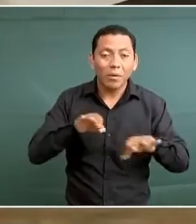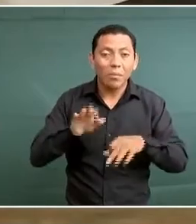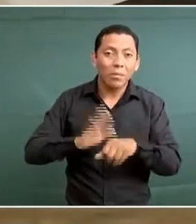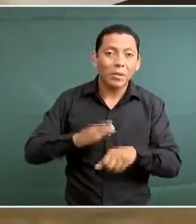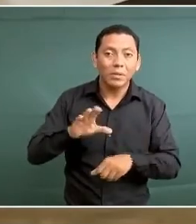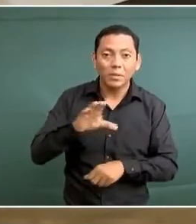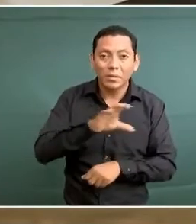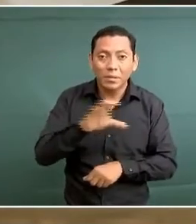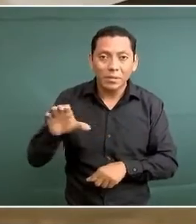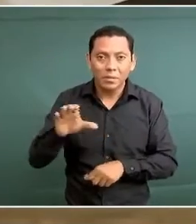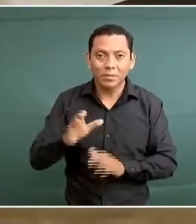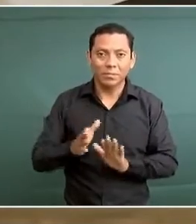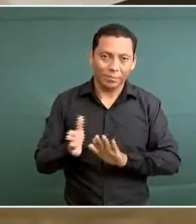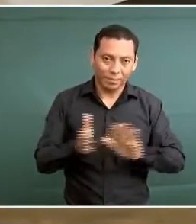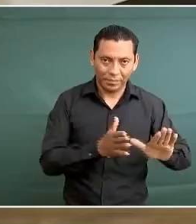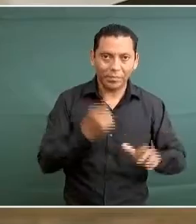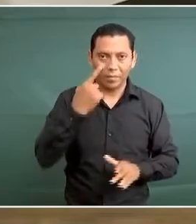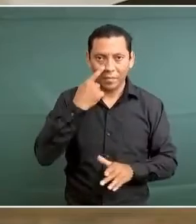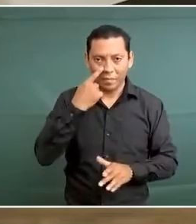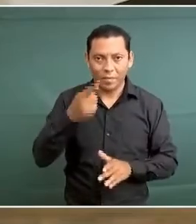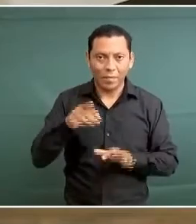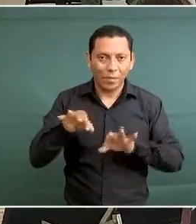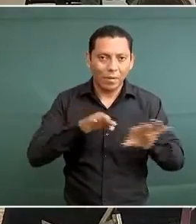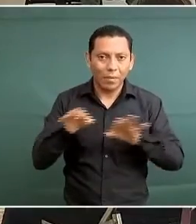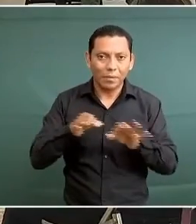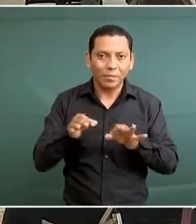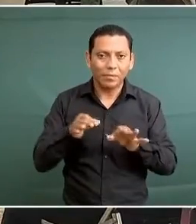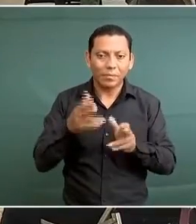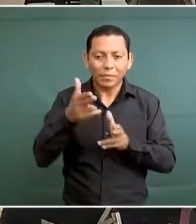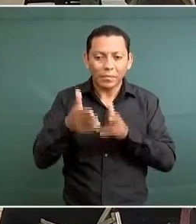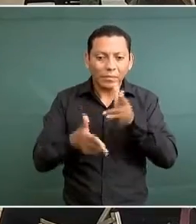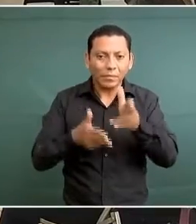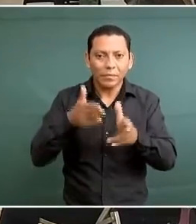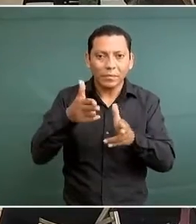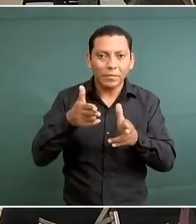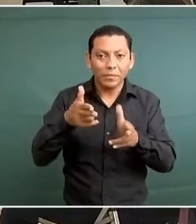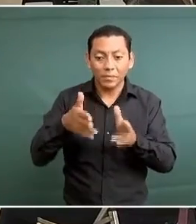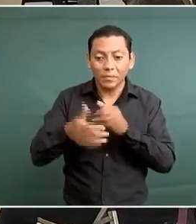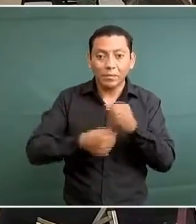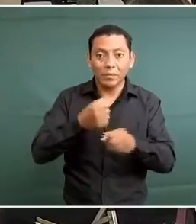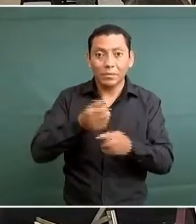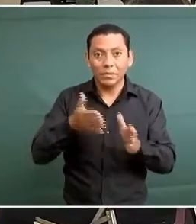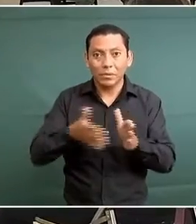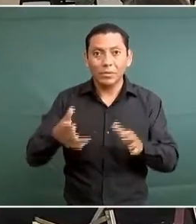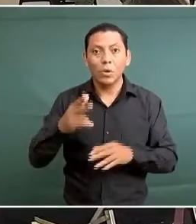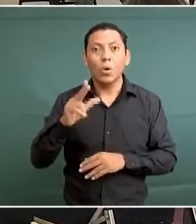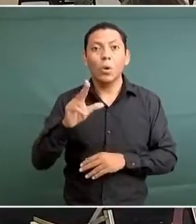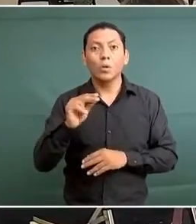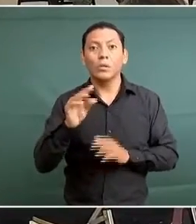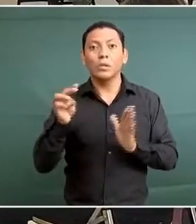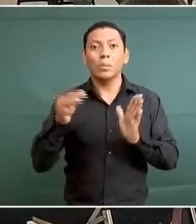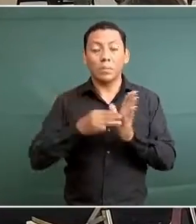el tren maya este año ochenta mil empleos directos